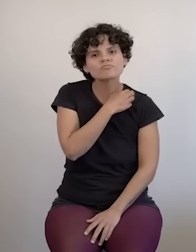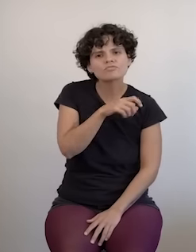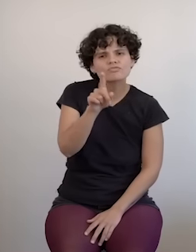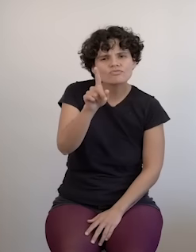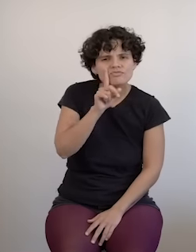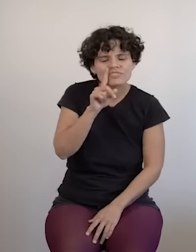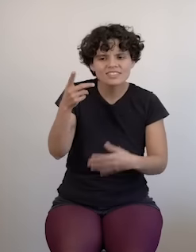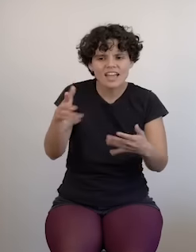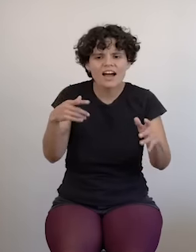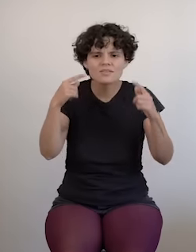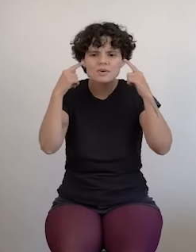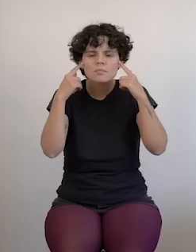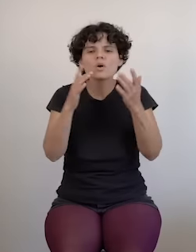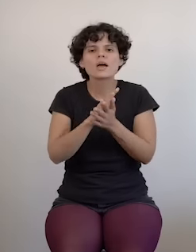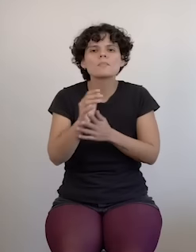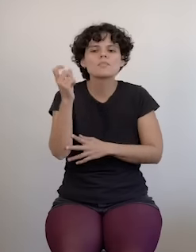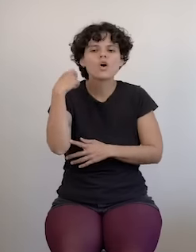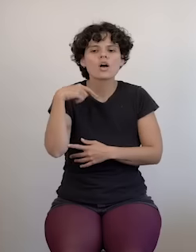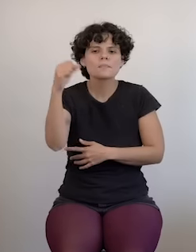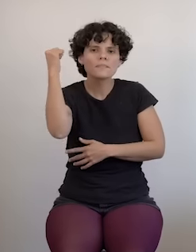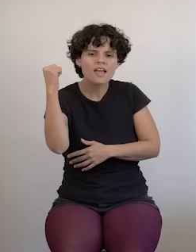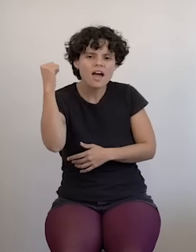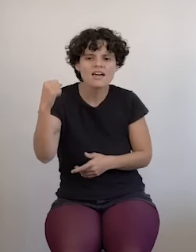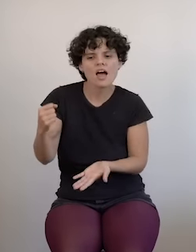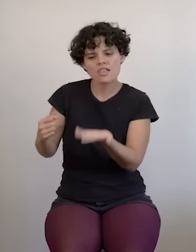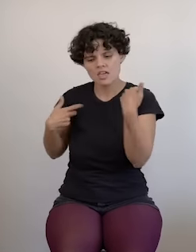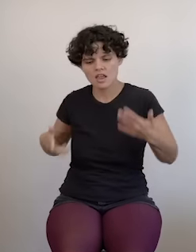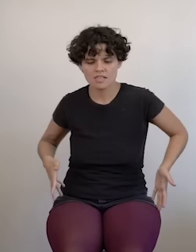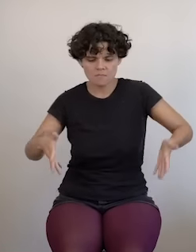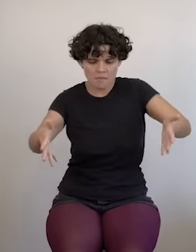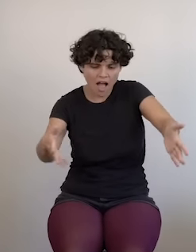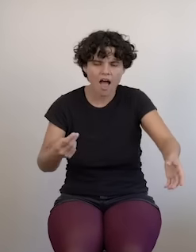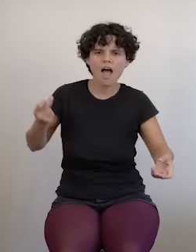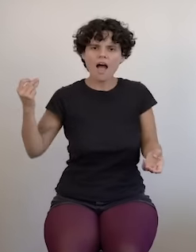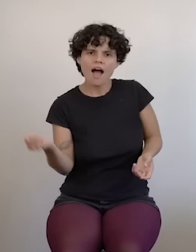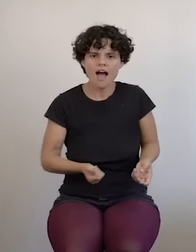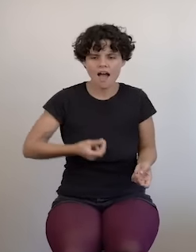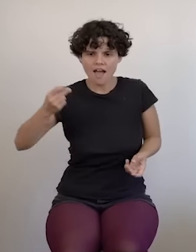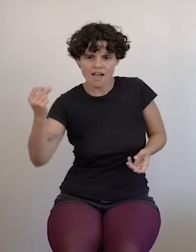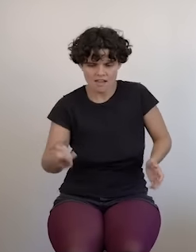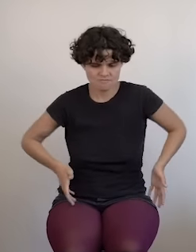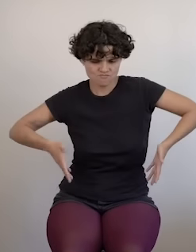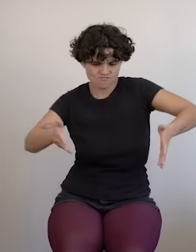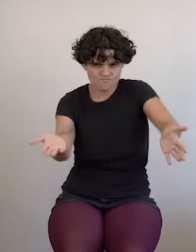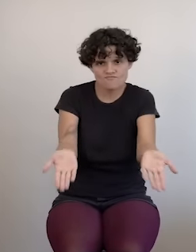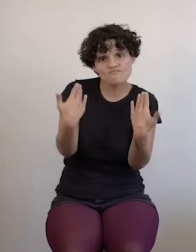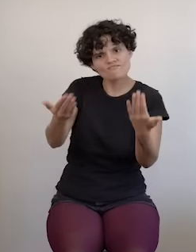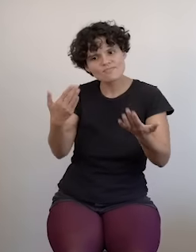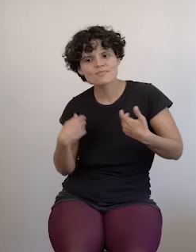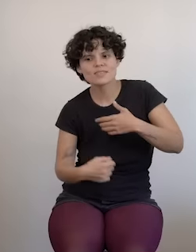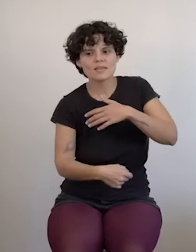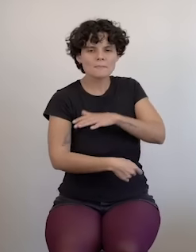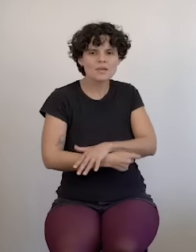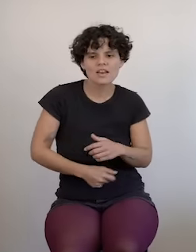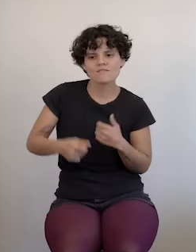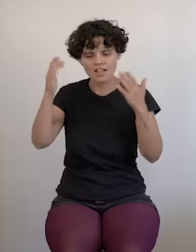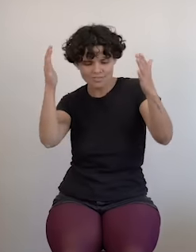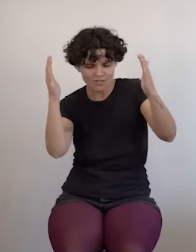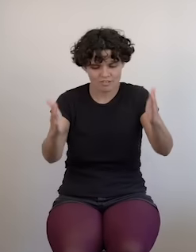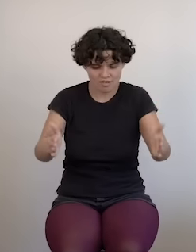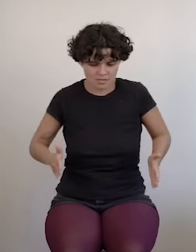¿Tenías ahí el concepto? Sí. La pela Piñera. Tírate el paso en una baldosa. Tírate el paso en una